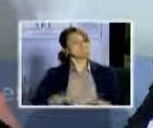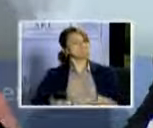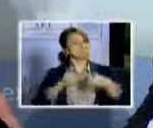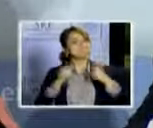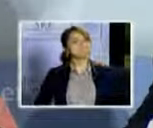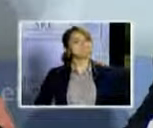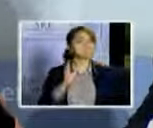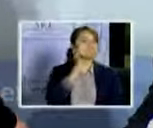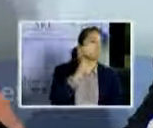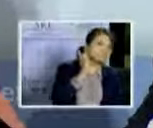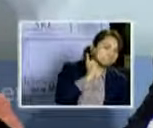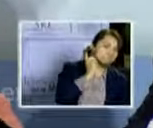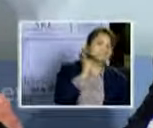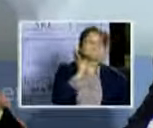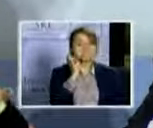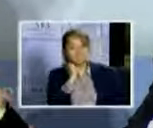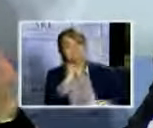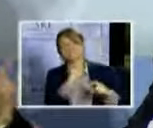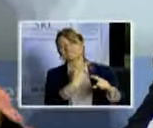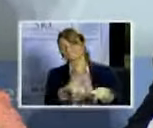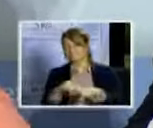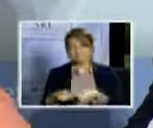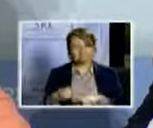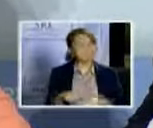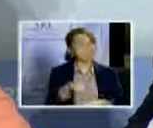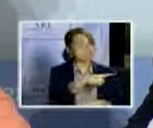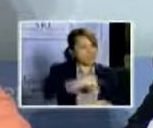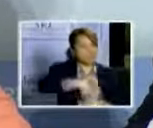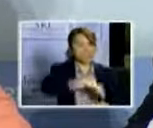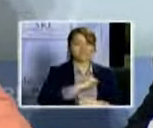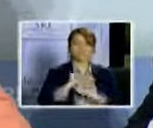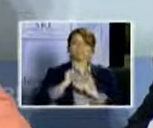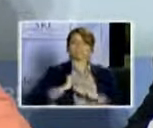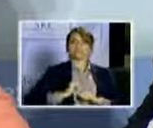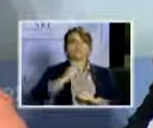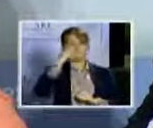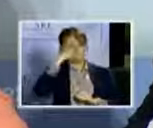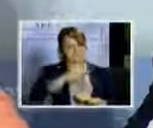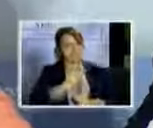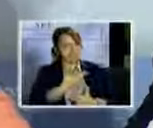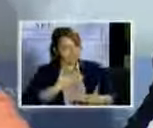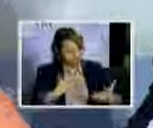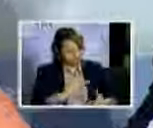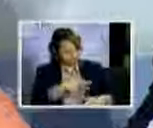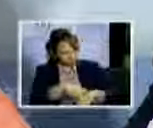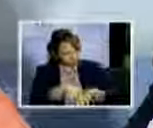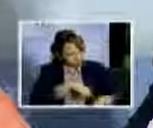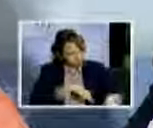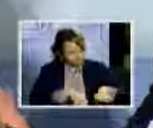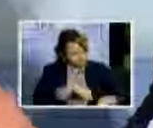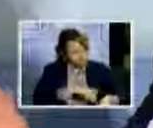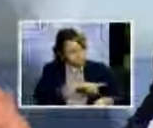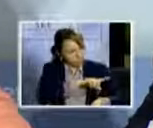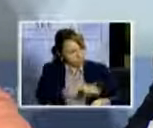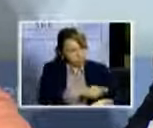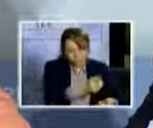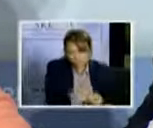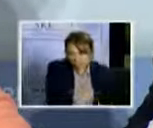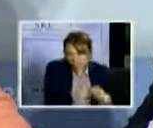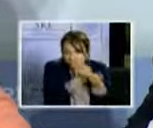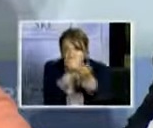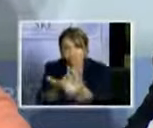devolver esto a la gente que ellos representan. Así que ustedes son los que van a monitorear cada